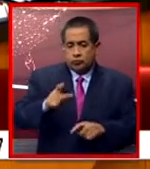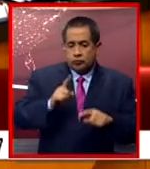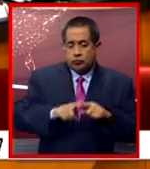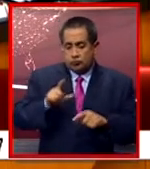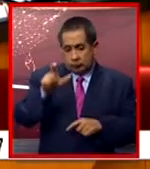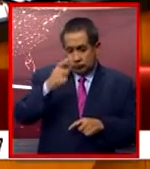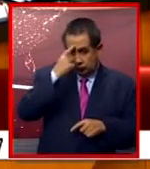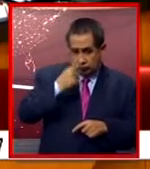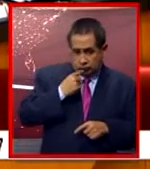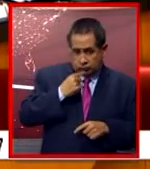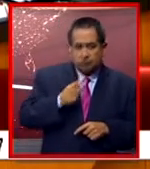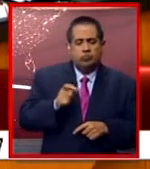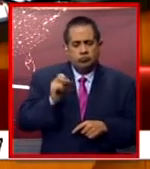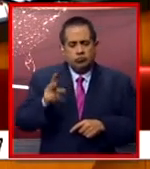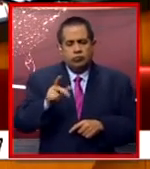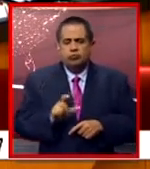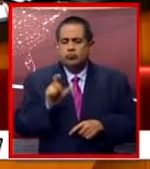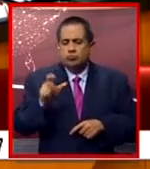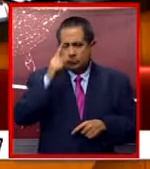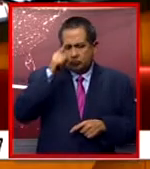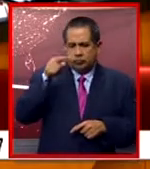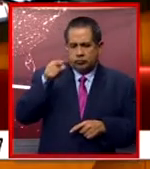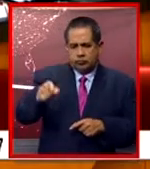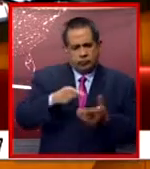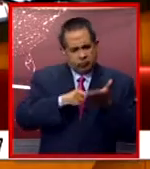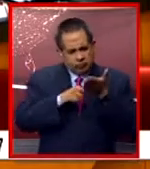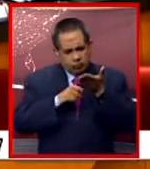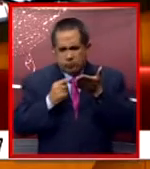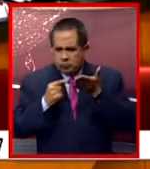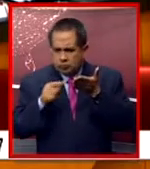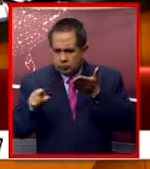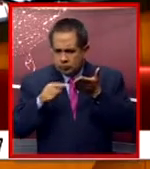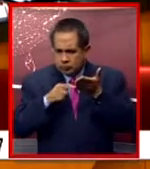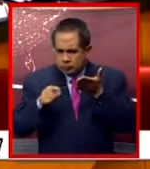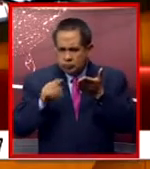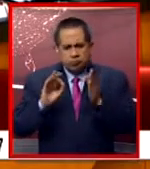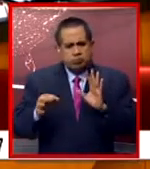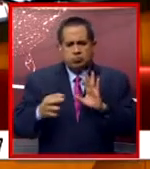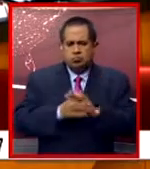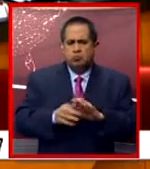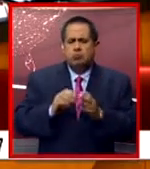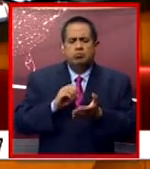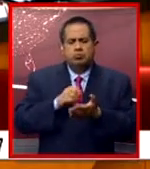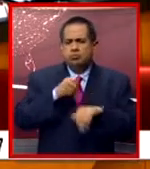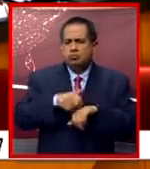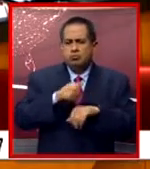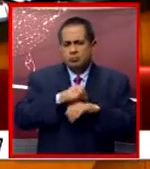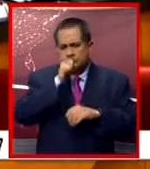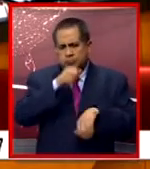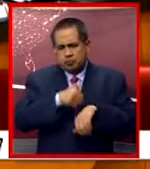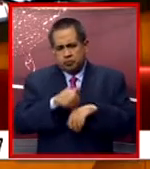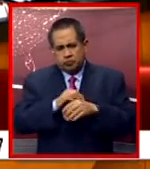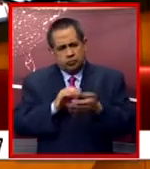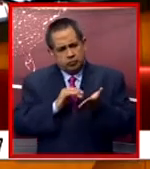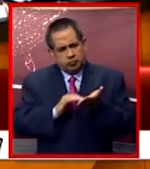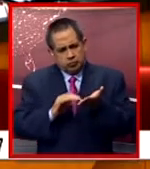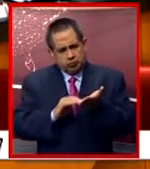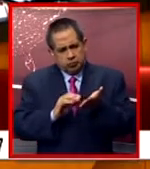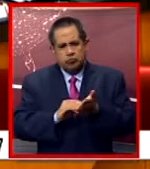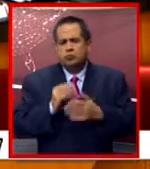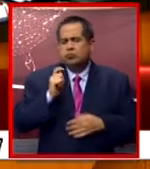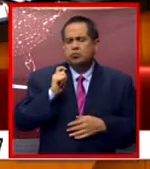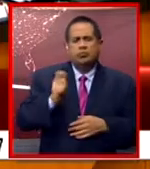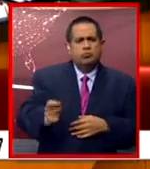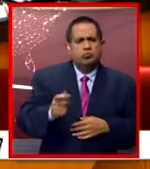beneficiario es quien fue censado y que los daños corresponden al folio que se identificó al pie en la ubicación